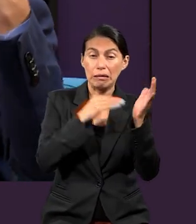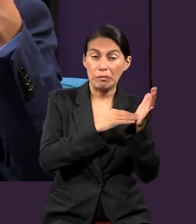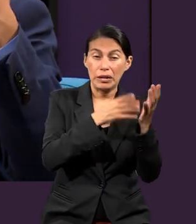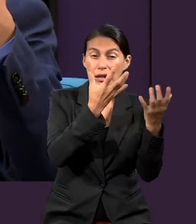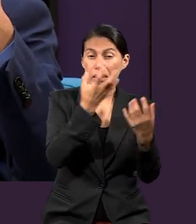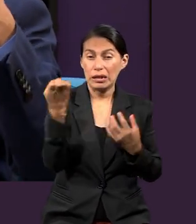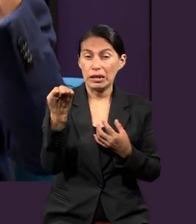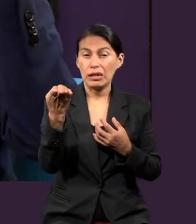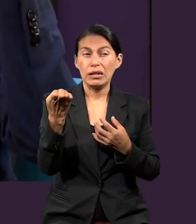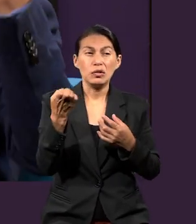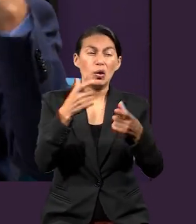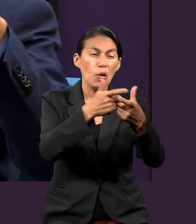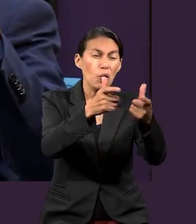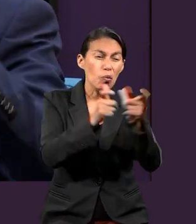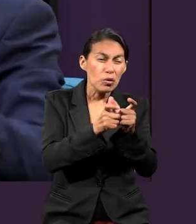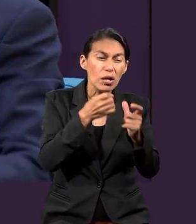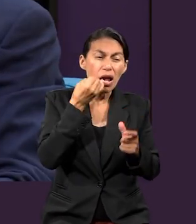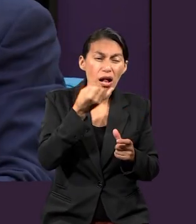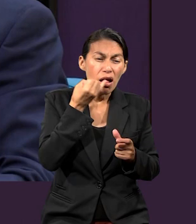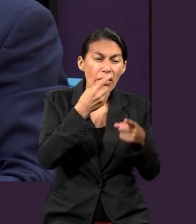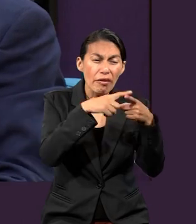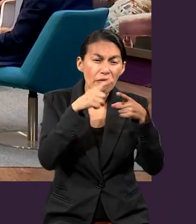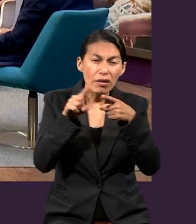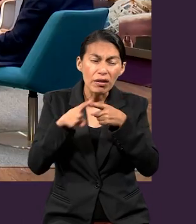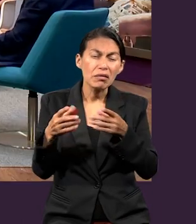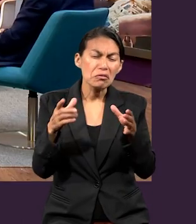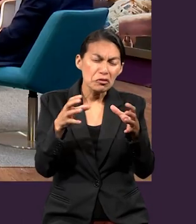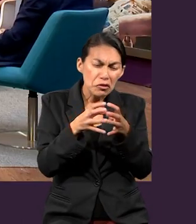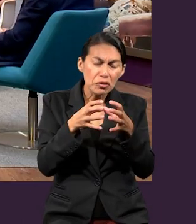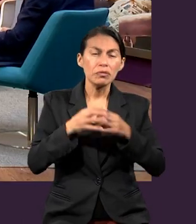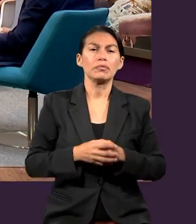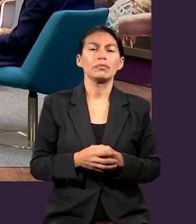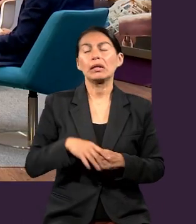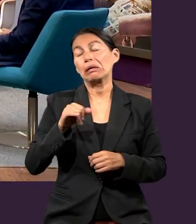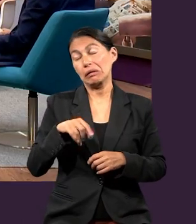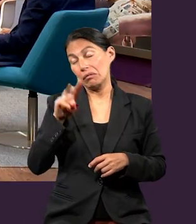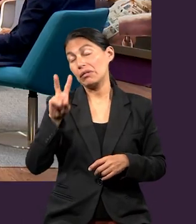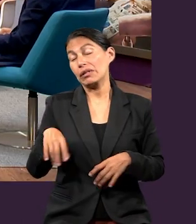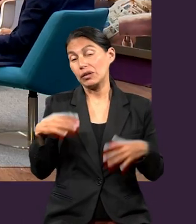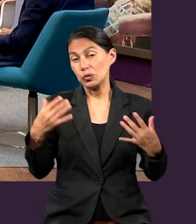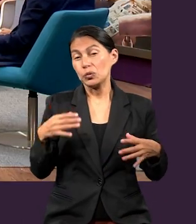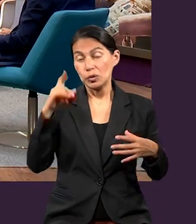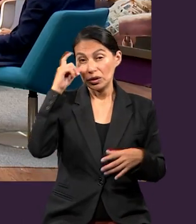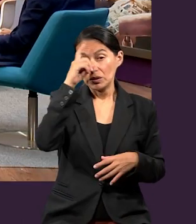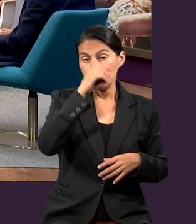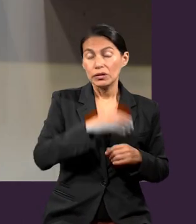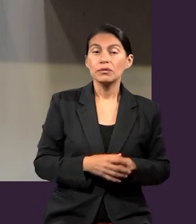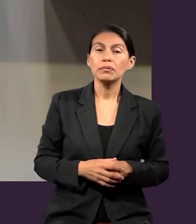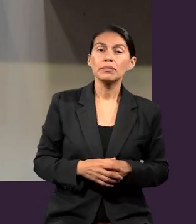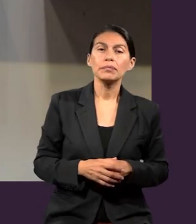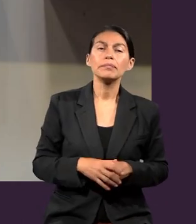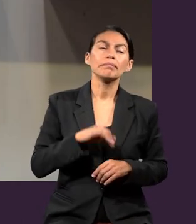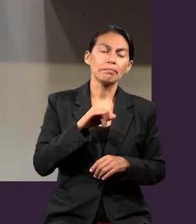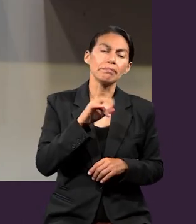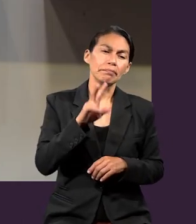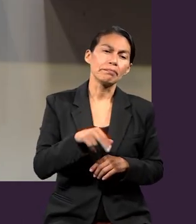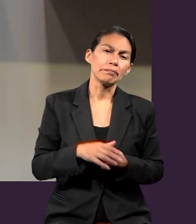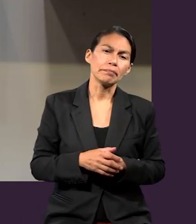más de 17,500 etnias, pastor. Qué gran desafío. Recuerdo yo cuando